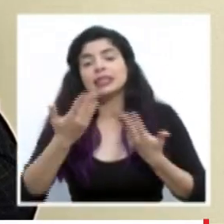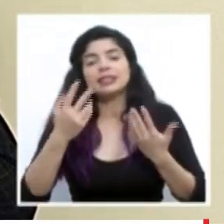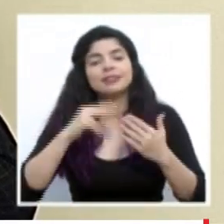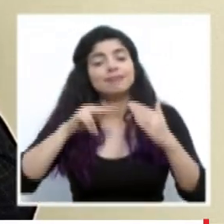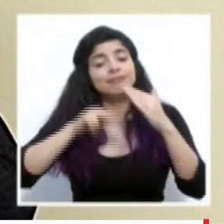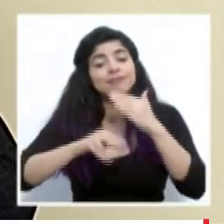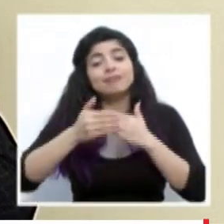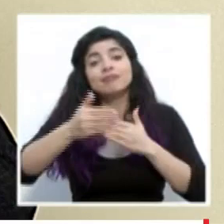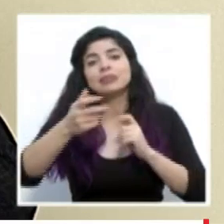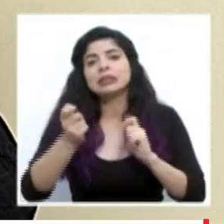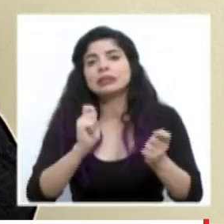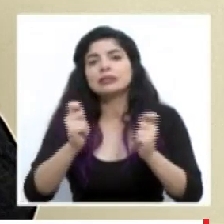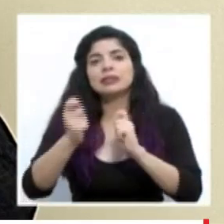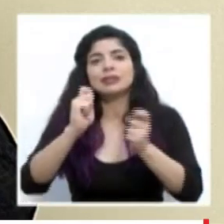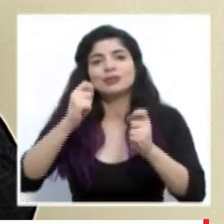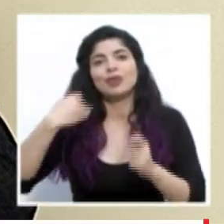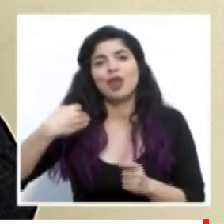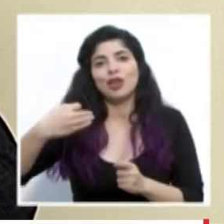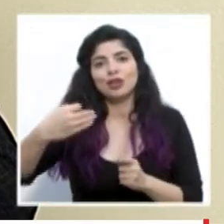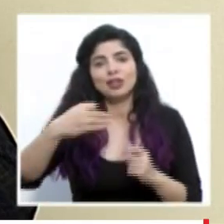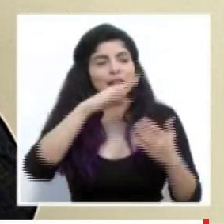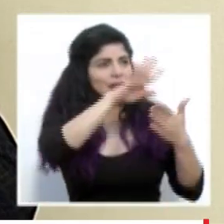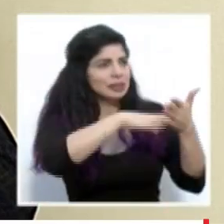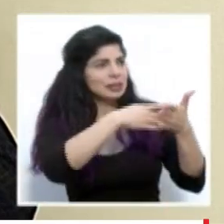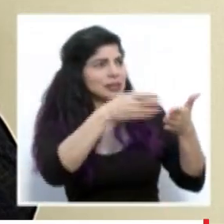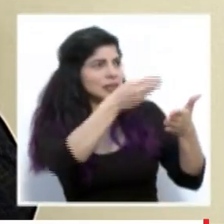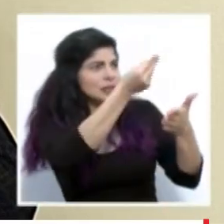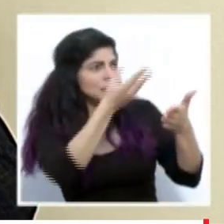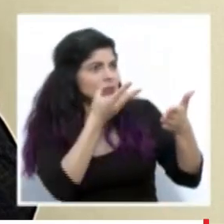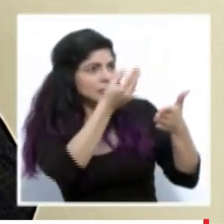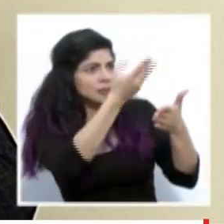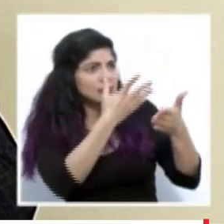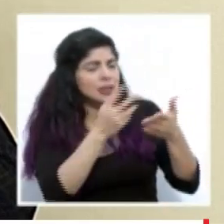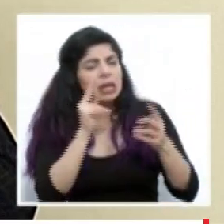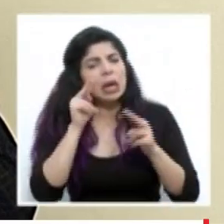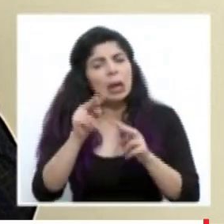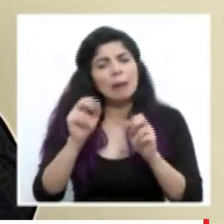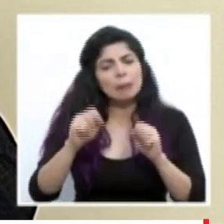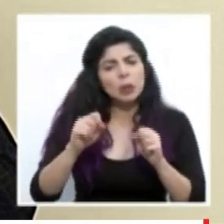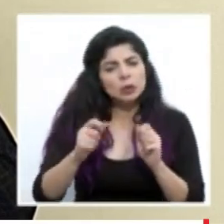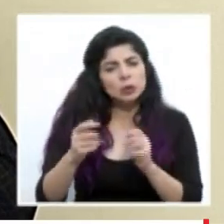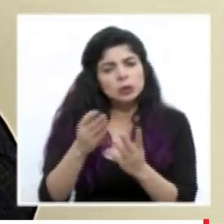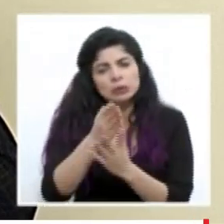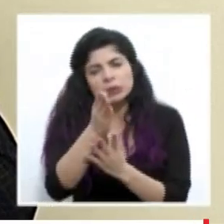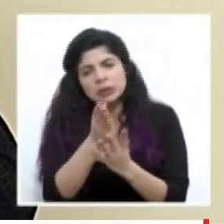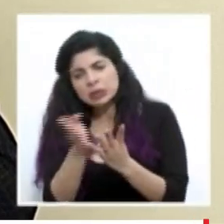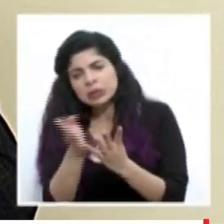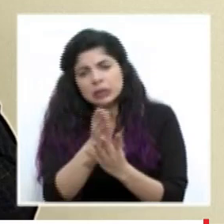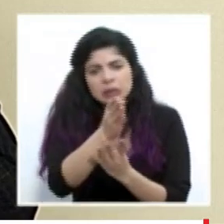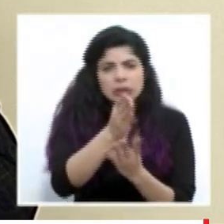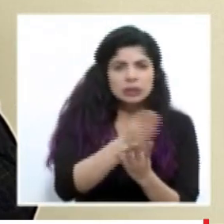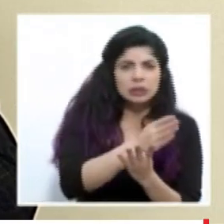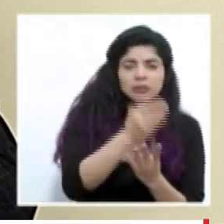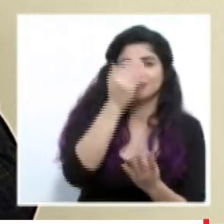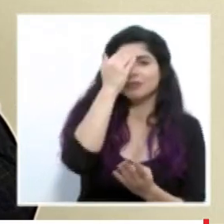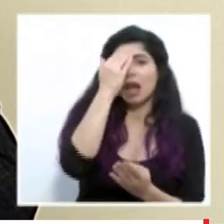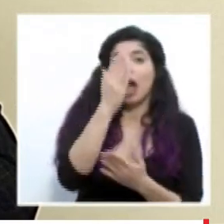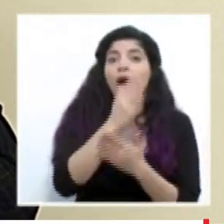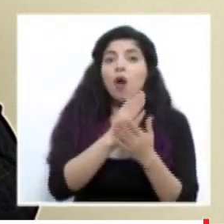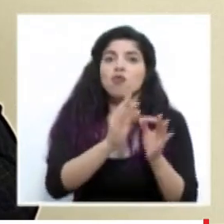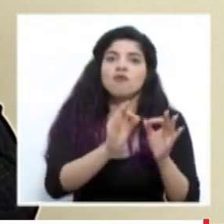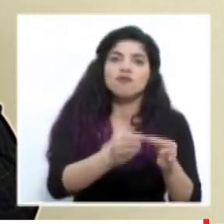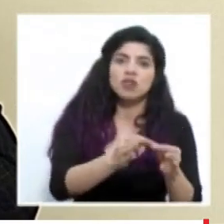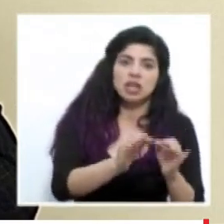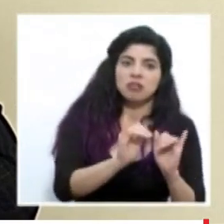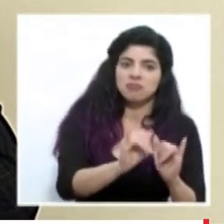estar actualizando prácticamente todos los días. Con los parámetros uno puede tomar diferentes presunciones o criterios para hacerlo. Sabemos que hay criterios que ya son